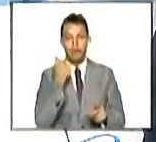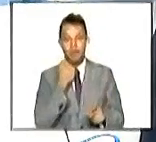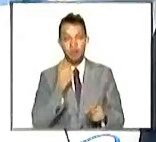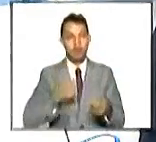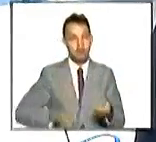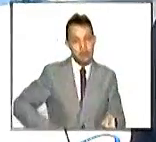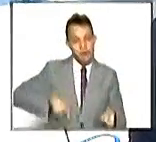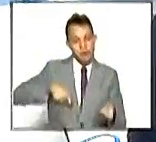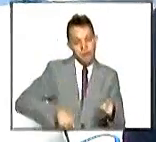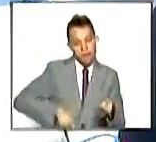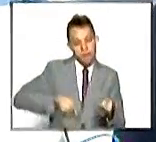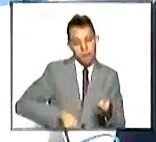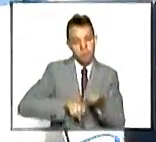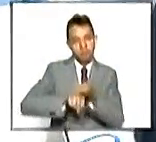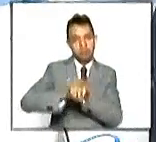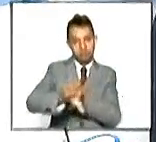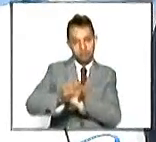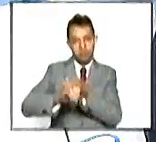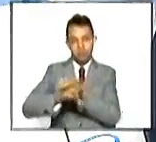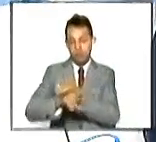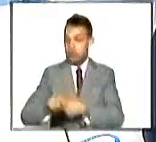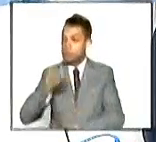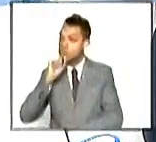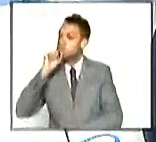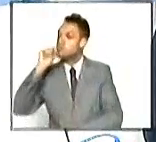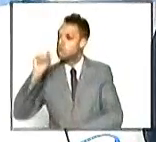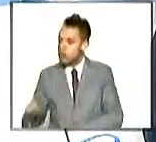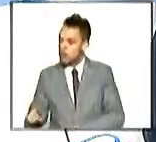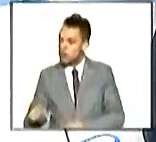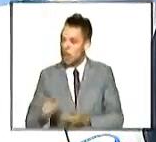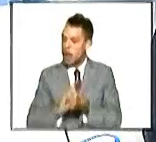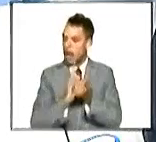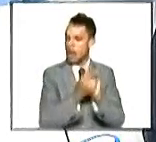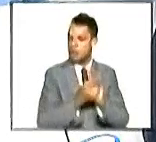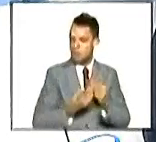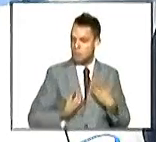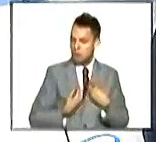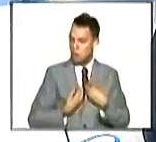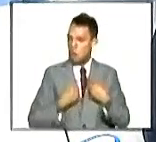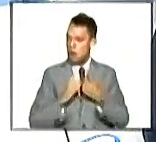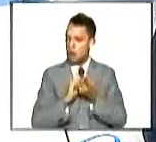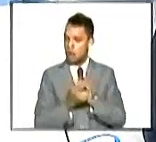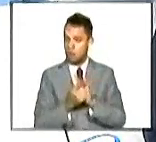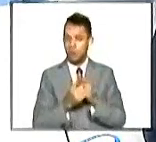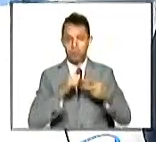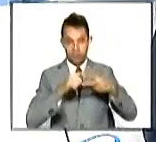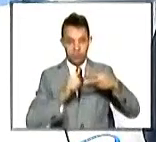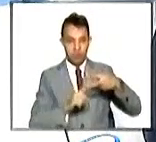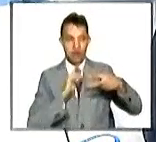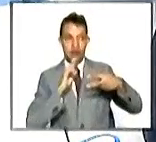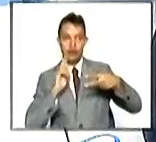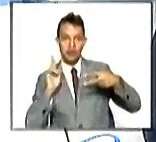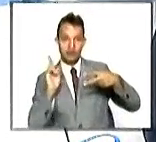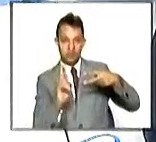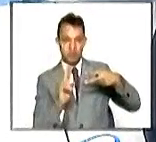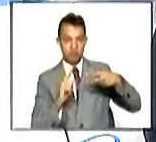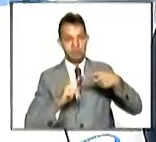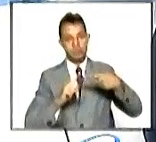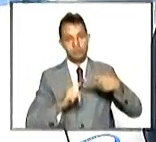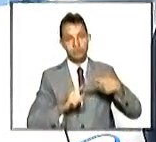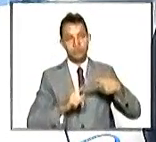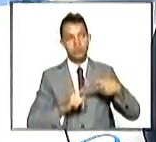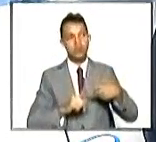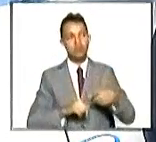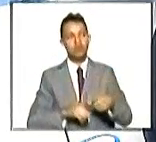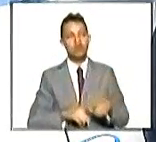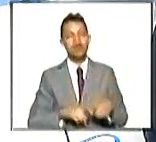fumiguen, fumiguen y fumiguen. Yo le hice una pregunta a él y yo le dije, ¿a usted en qué le ha cambiado la vida? Y dio dos respuestas que hay que reflexionar. Una